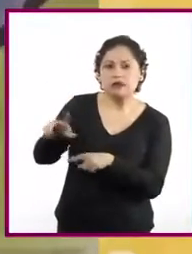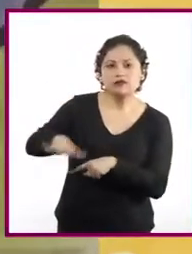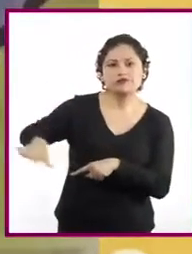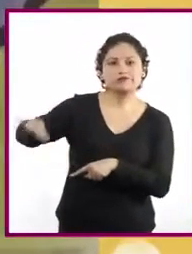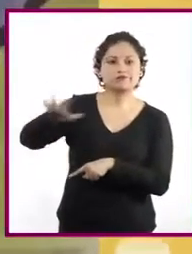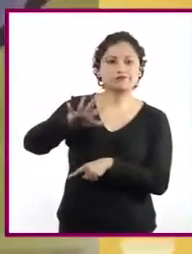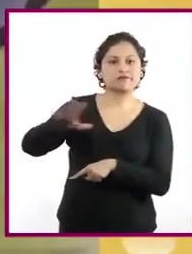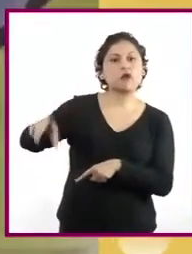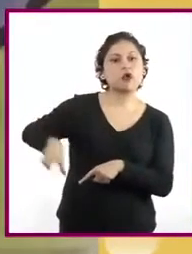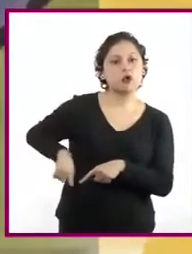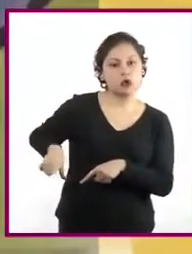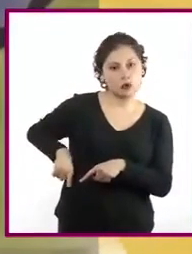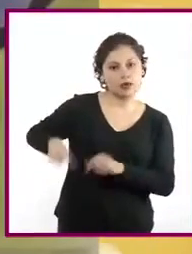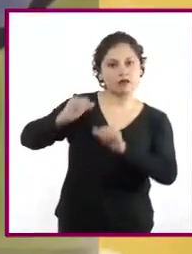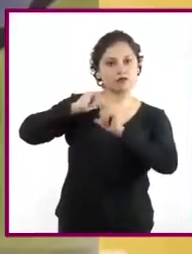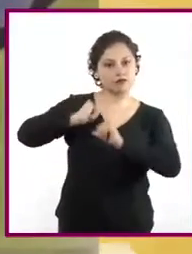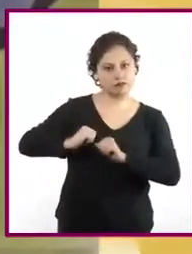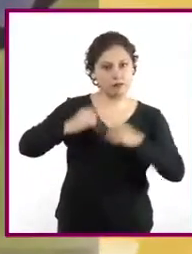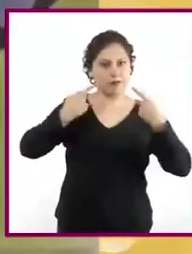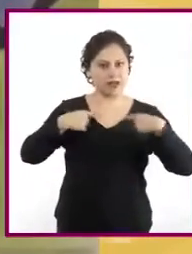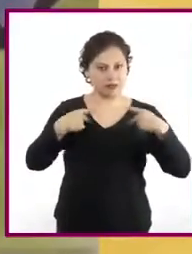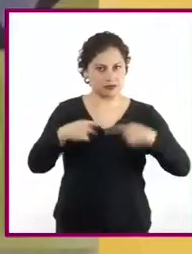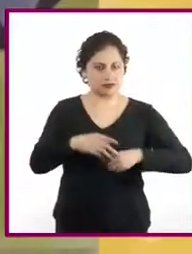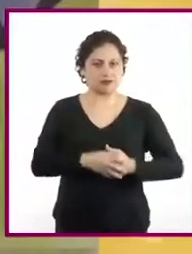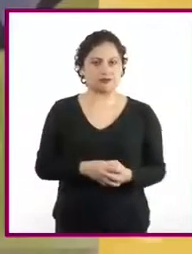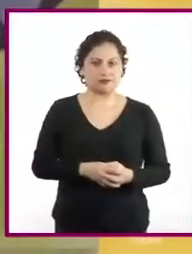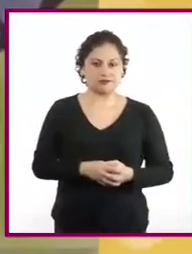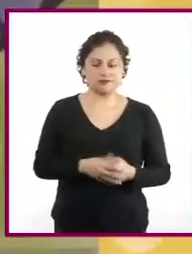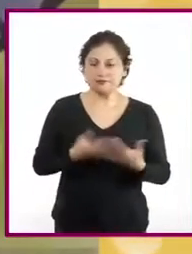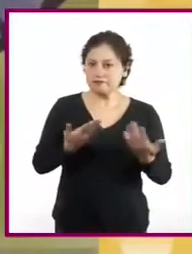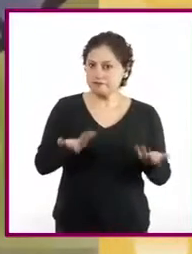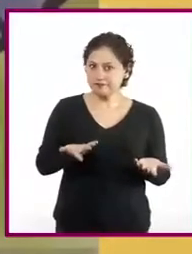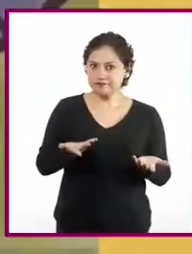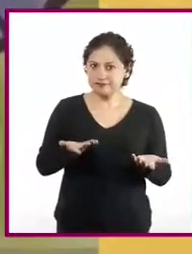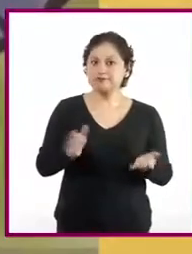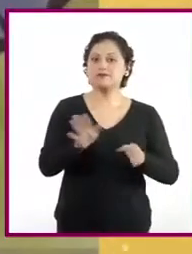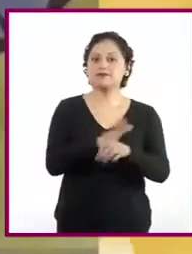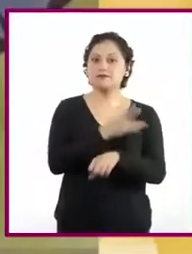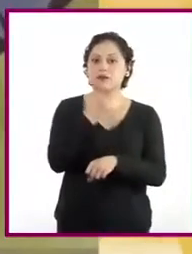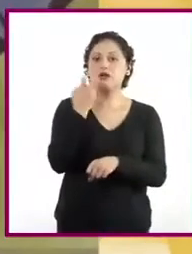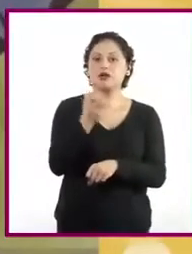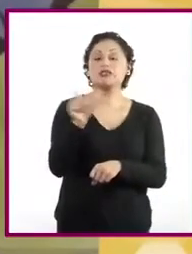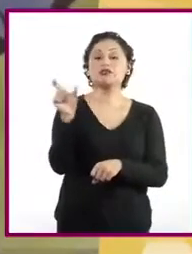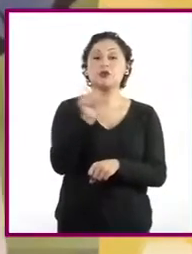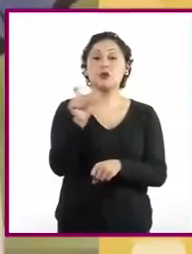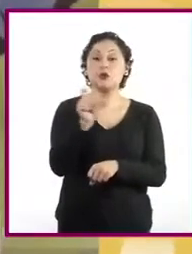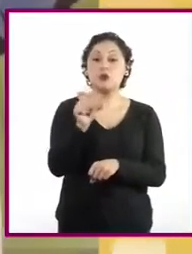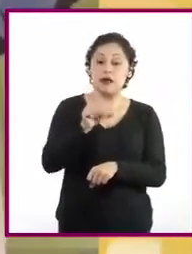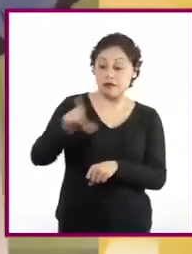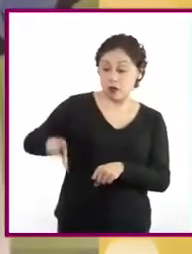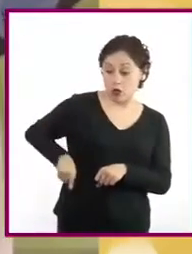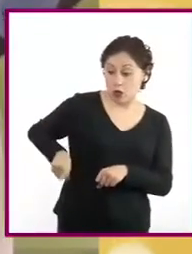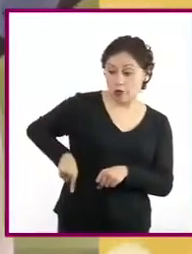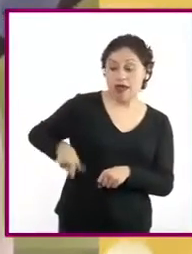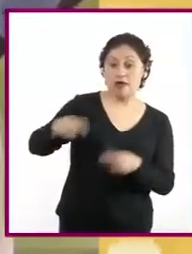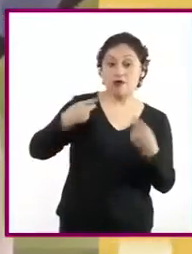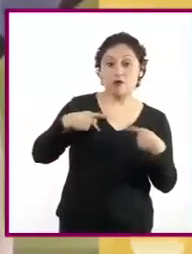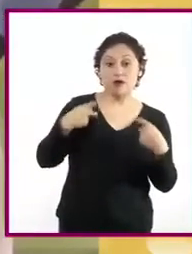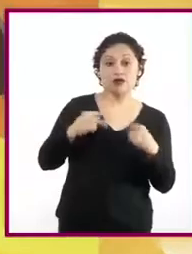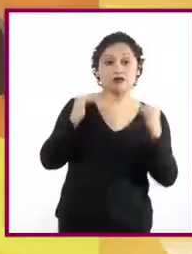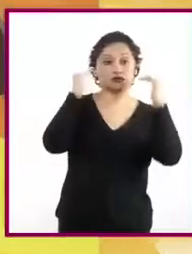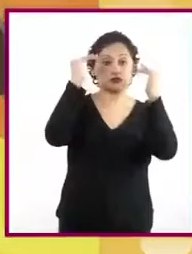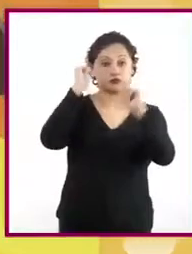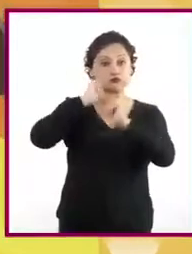con todas sus autoridades que los integran. De tal manera que cuando miembros de ese estado, funcionarios, no respetan